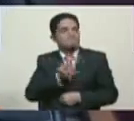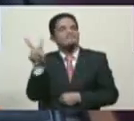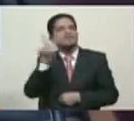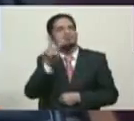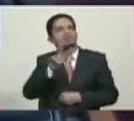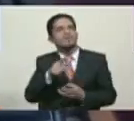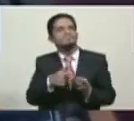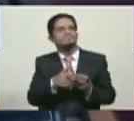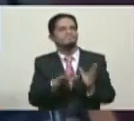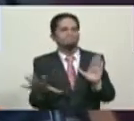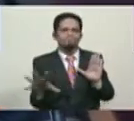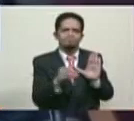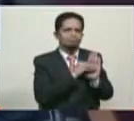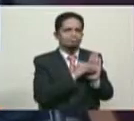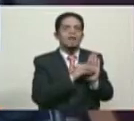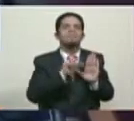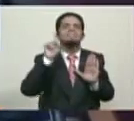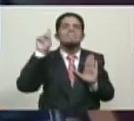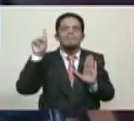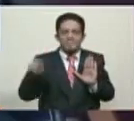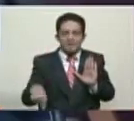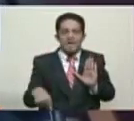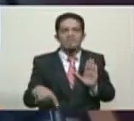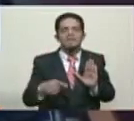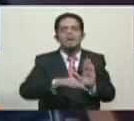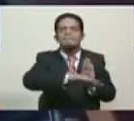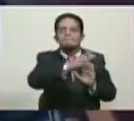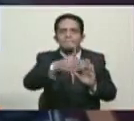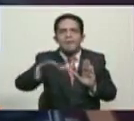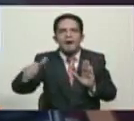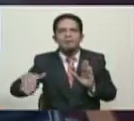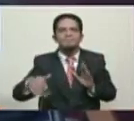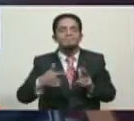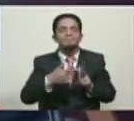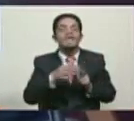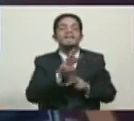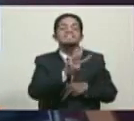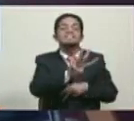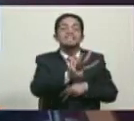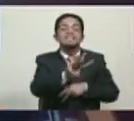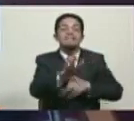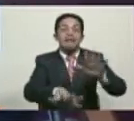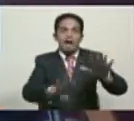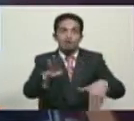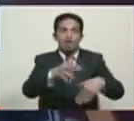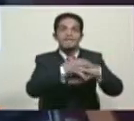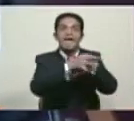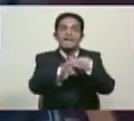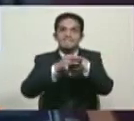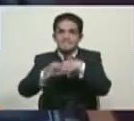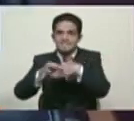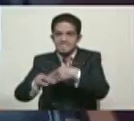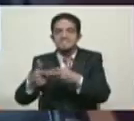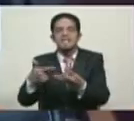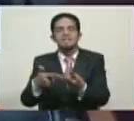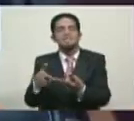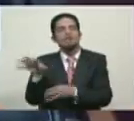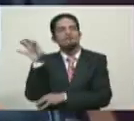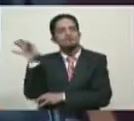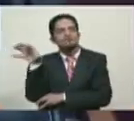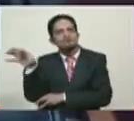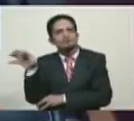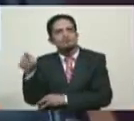Constitucionalizamos el Mar Caribe, los ríos, las 314 islas e islotes, los yacimientos mineros y los